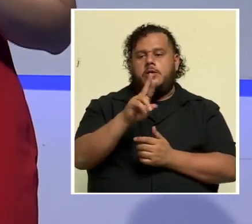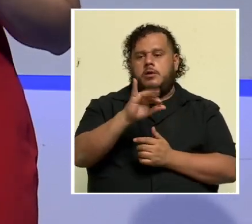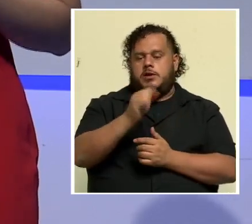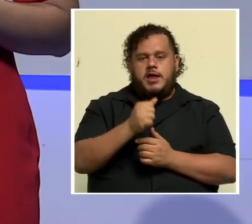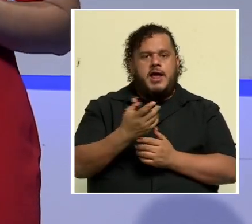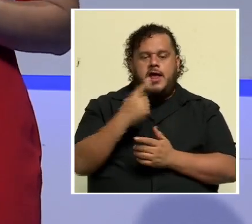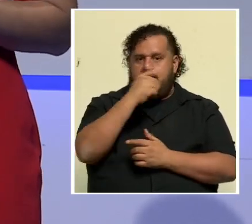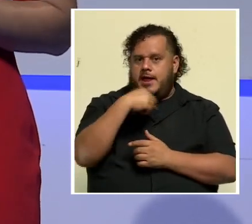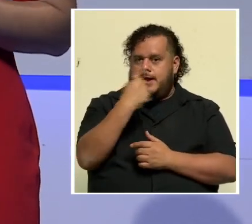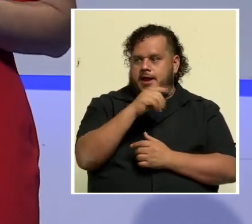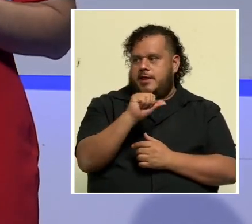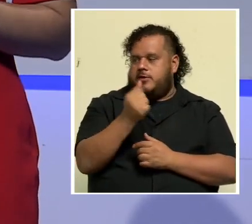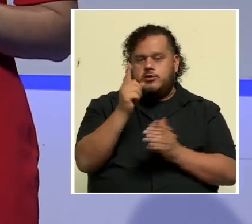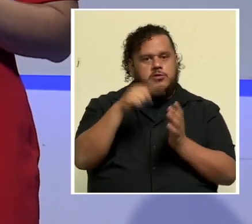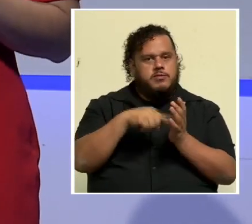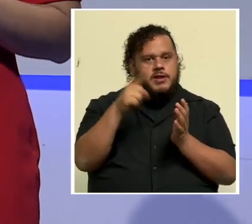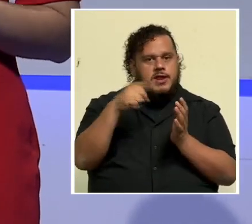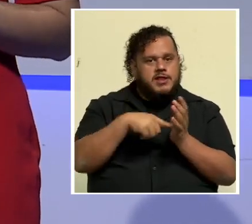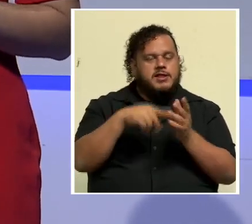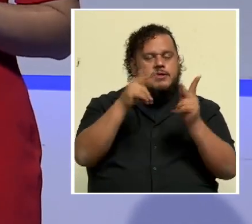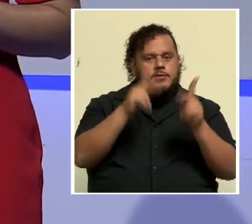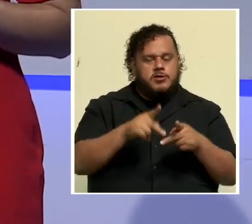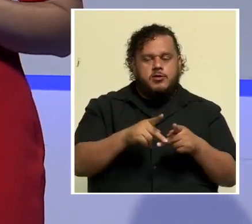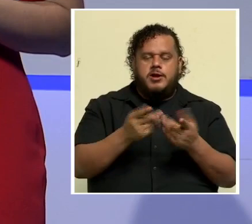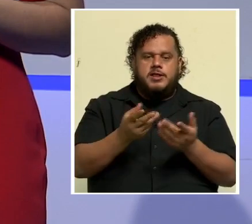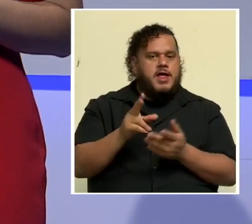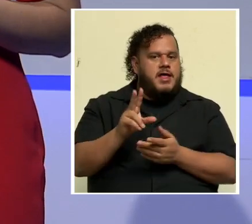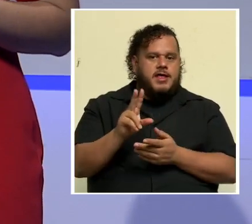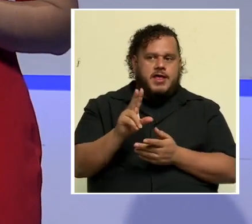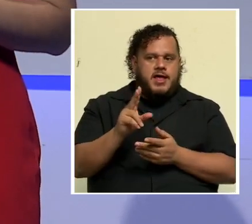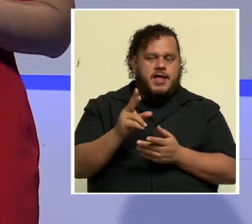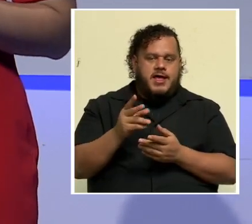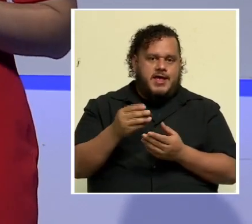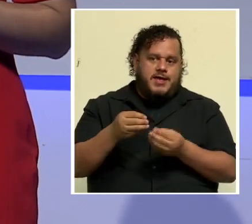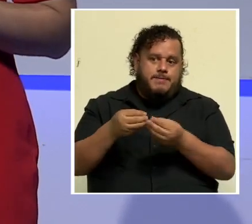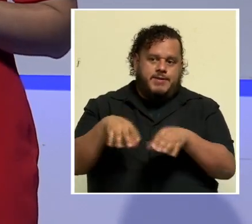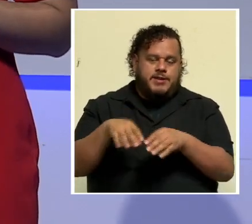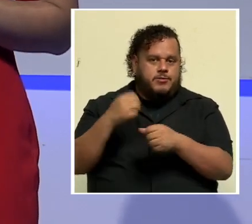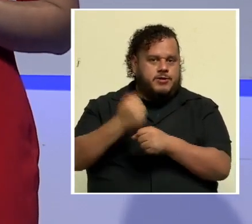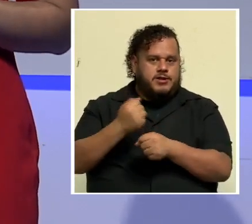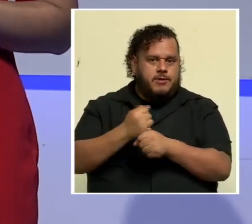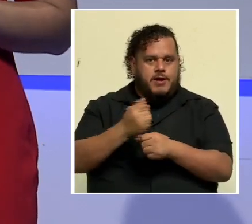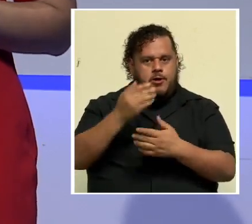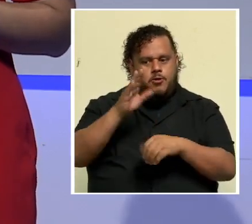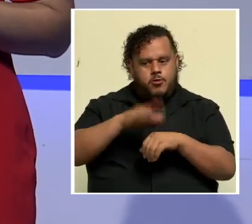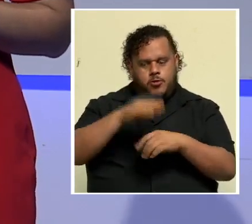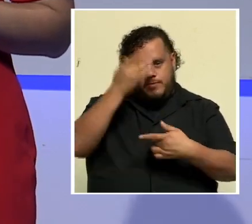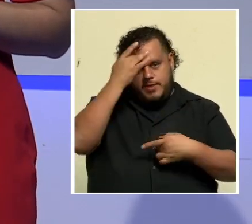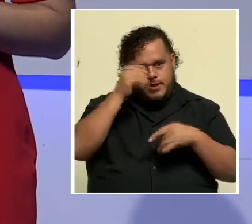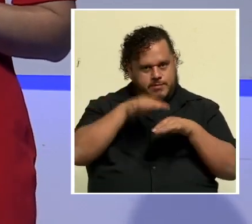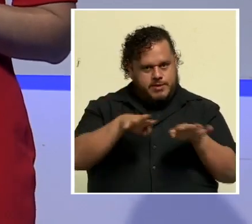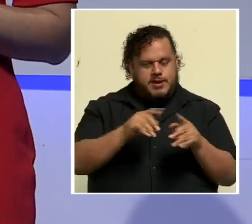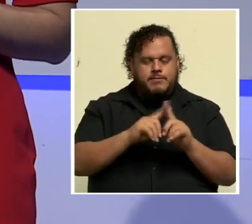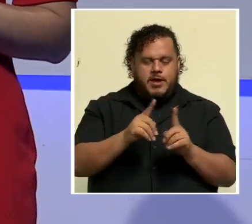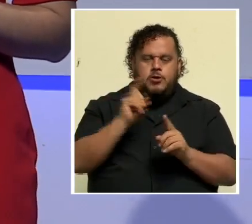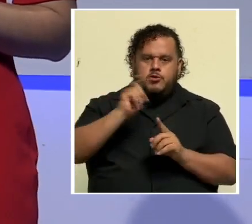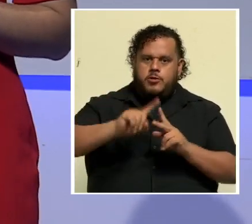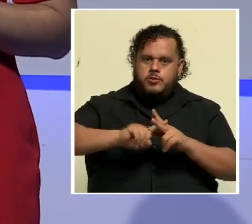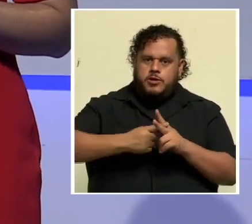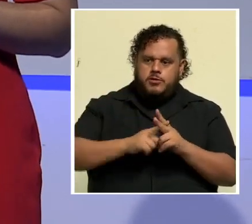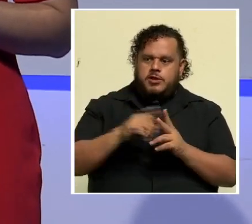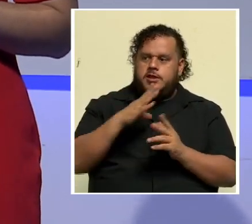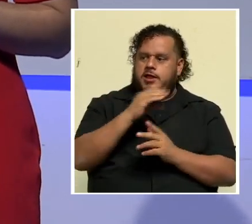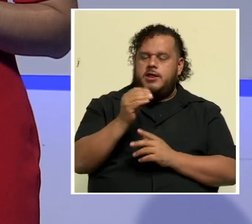rostro de otros miles de personas que quedaron desempleadas durante la pandemia. Pero a pesar también de las dificultades, tuvieron que ajustarse